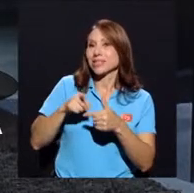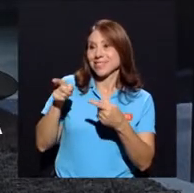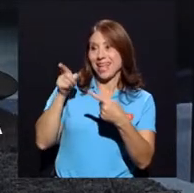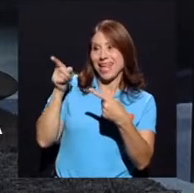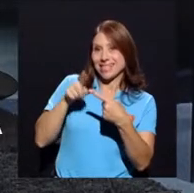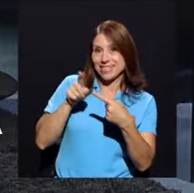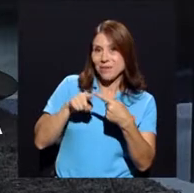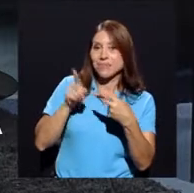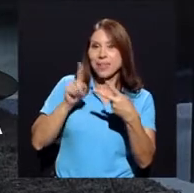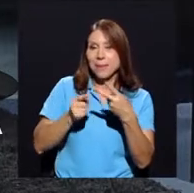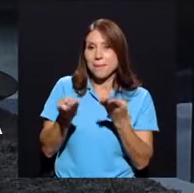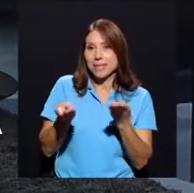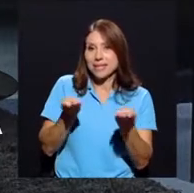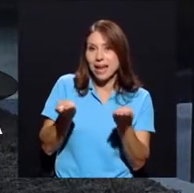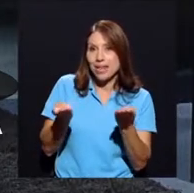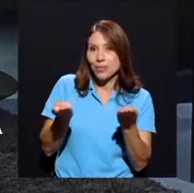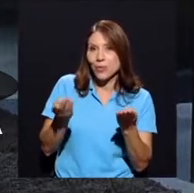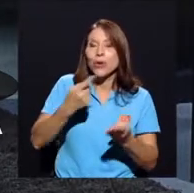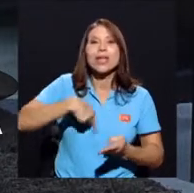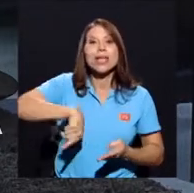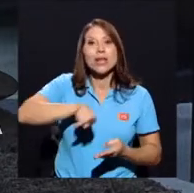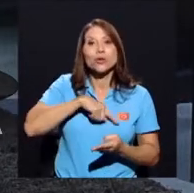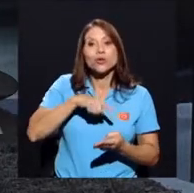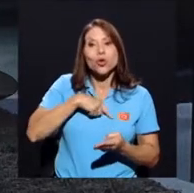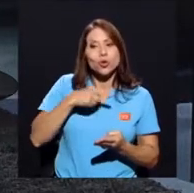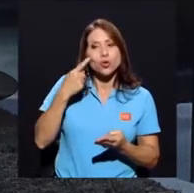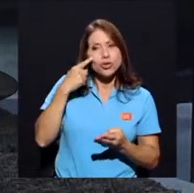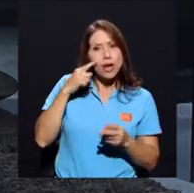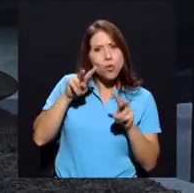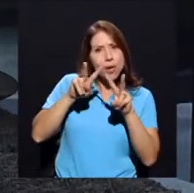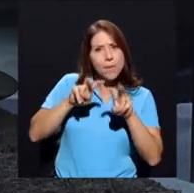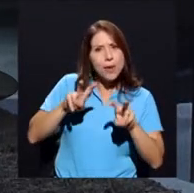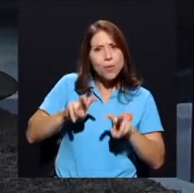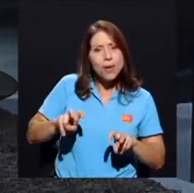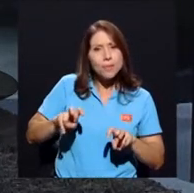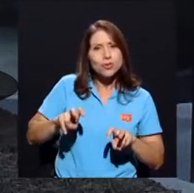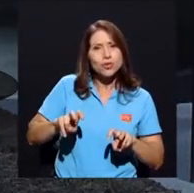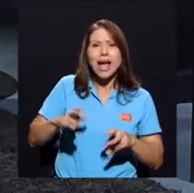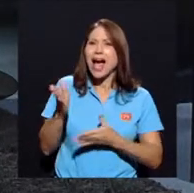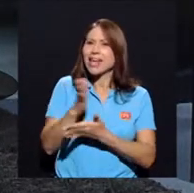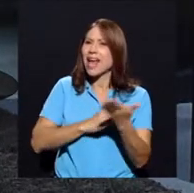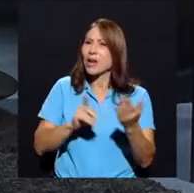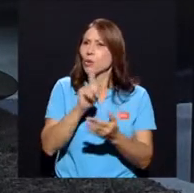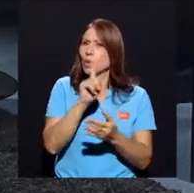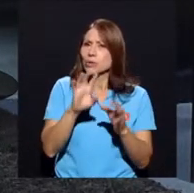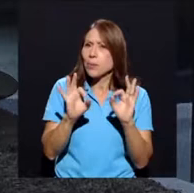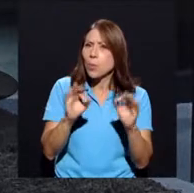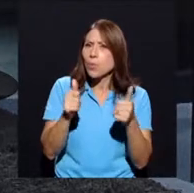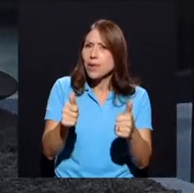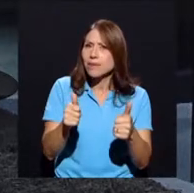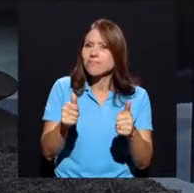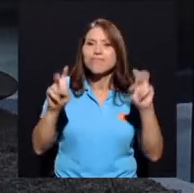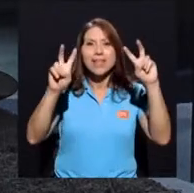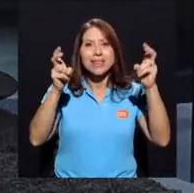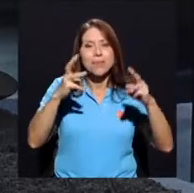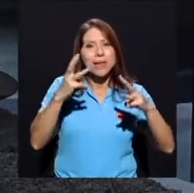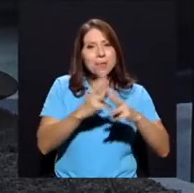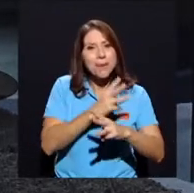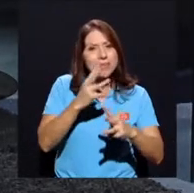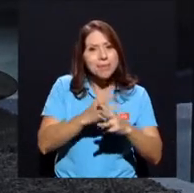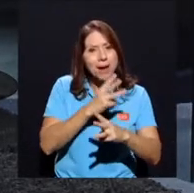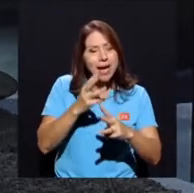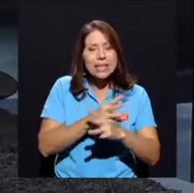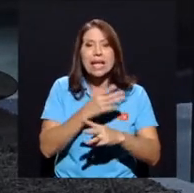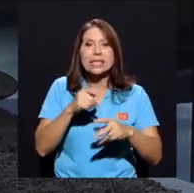bachillerato que nosotros nosotros hablamos por así decirlo hay la cosa para comenzar no anda muy bien este el tema de matemática sigue siendo un